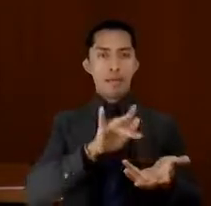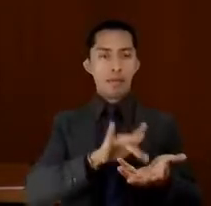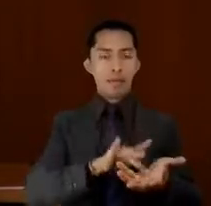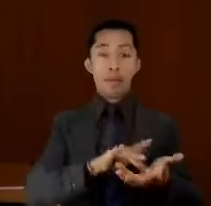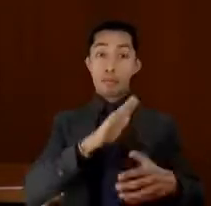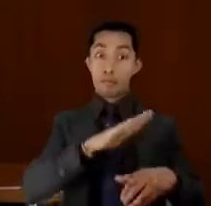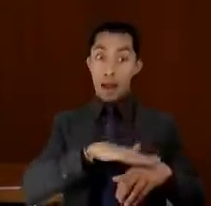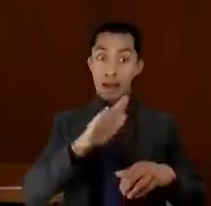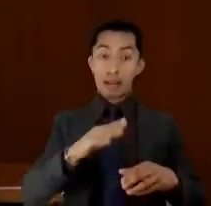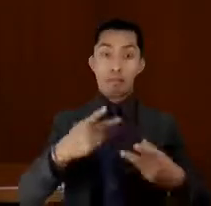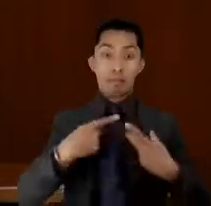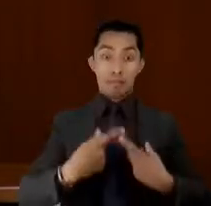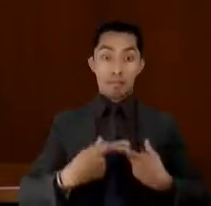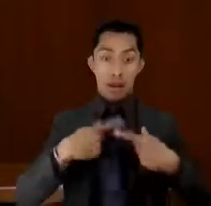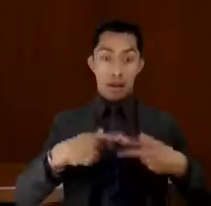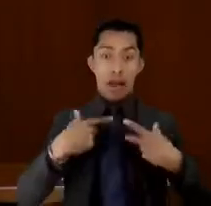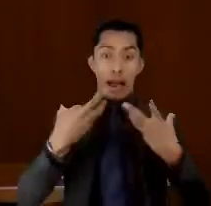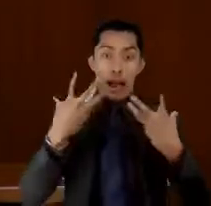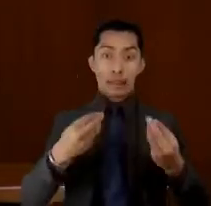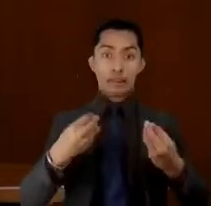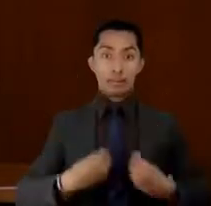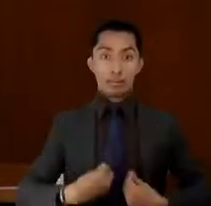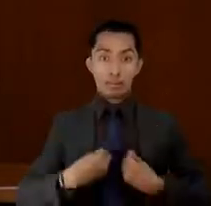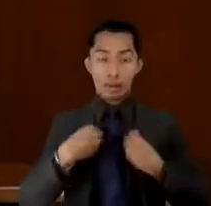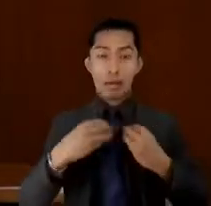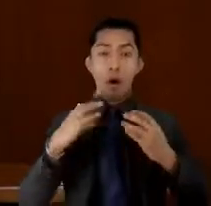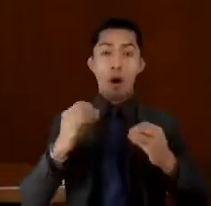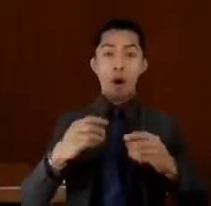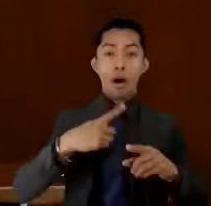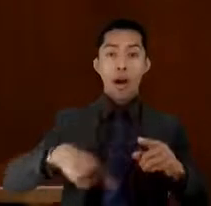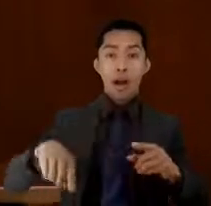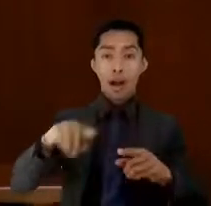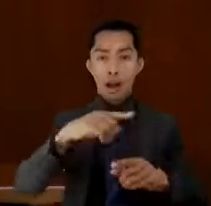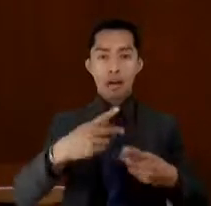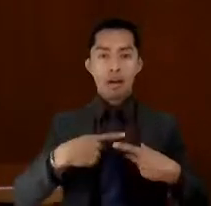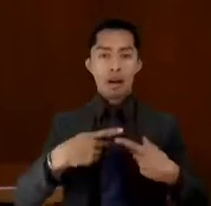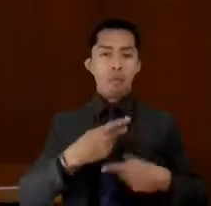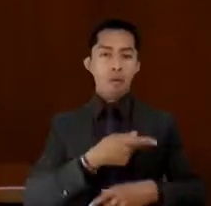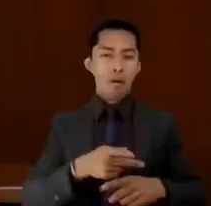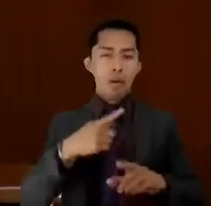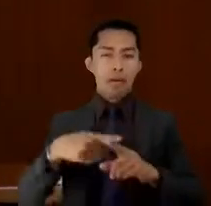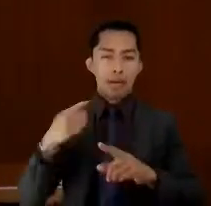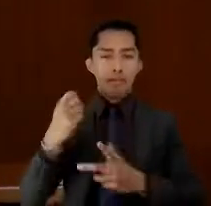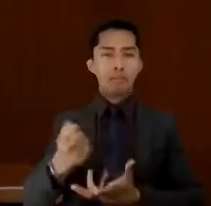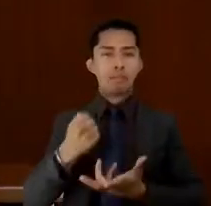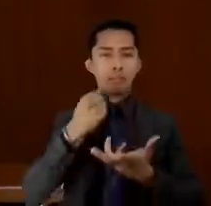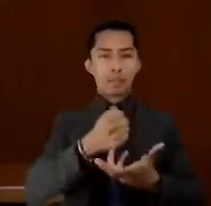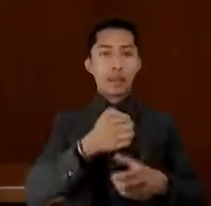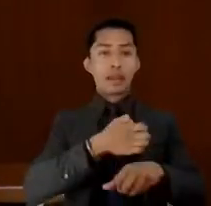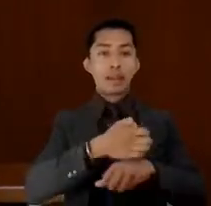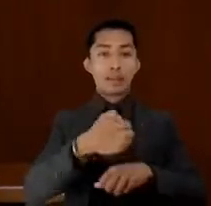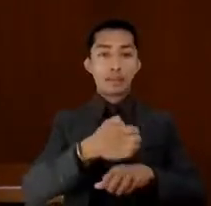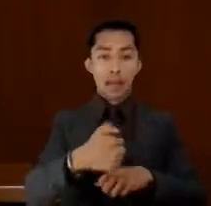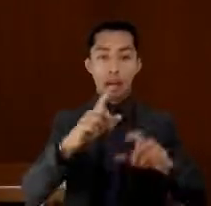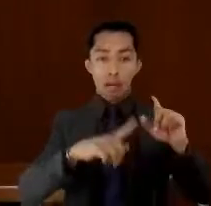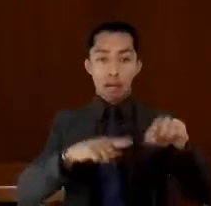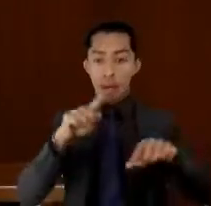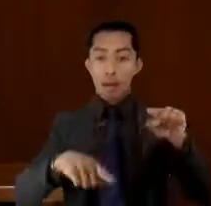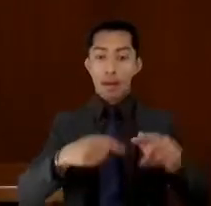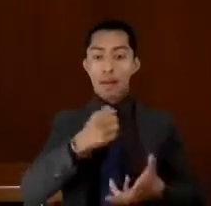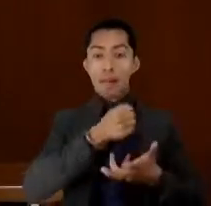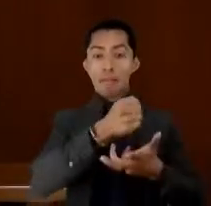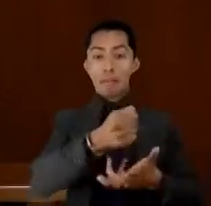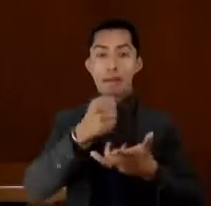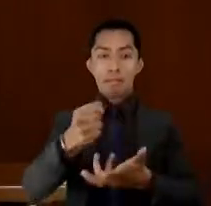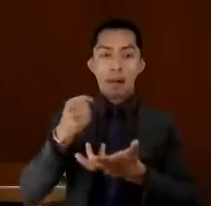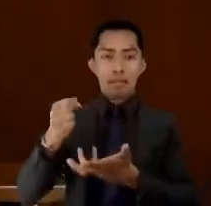menor población o mayor grado de marginación. Los recursos que se asignen por cada entidad federativa deberán ser al menos en